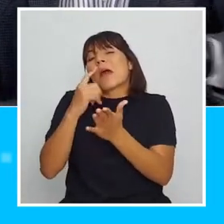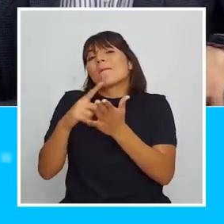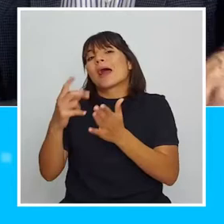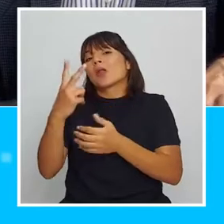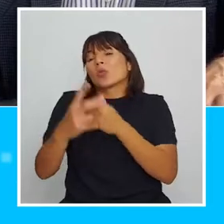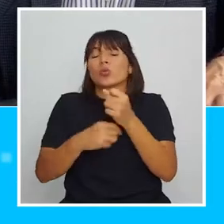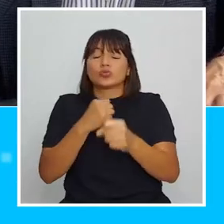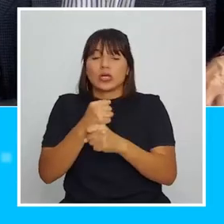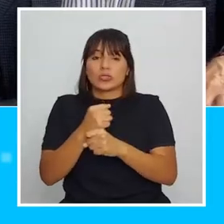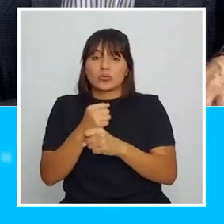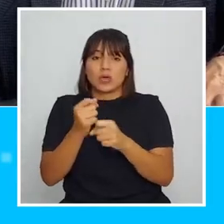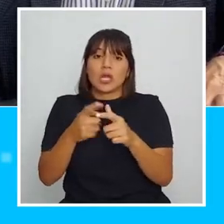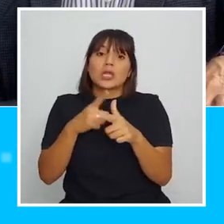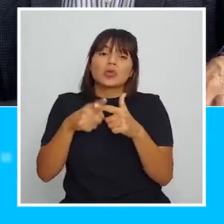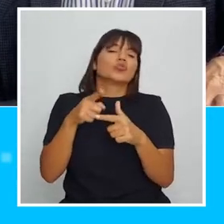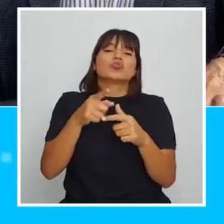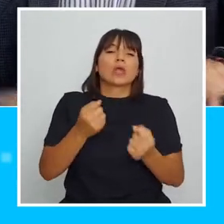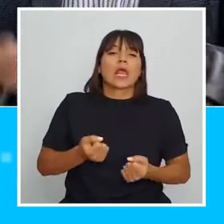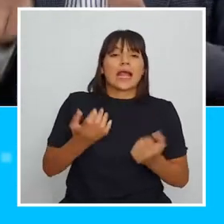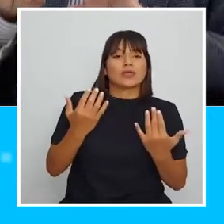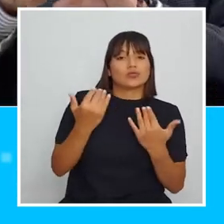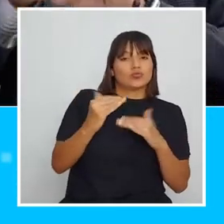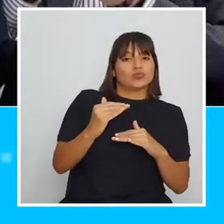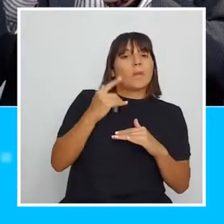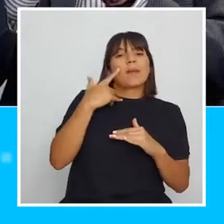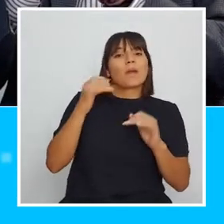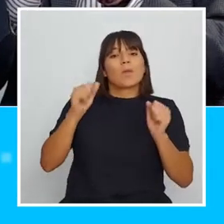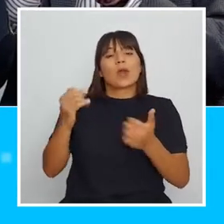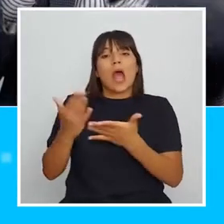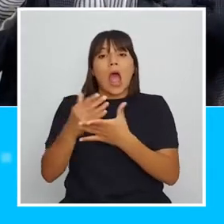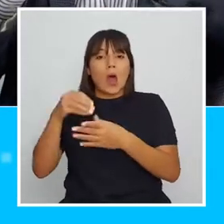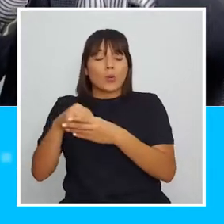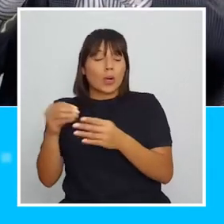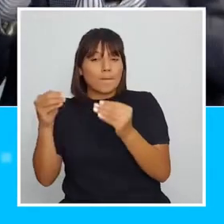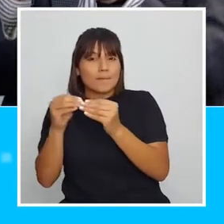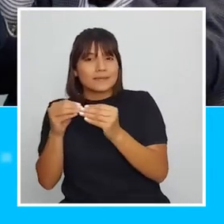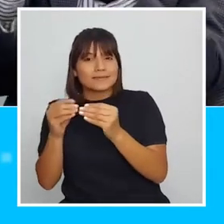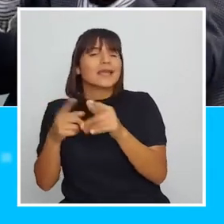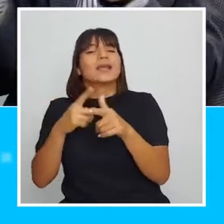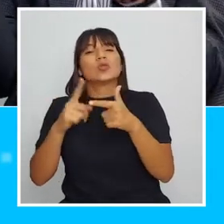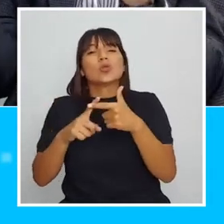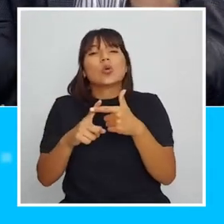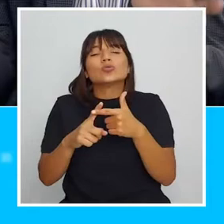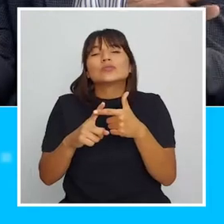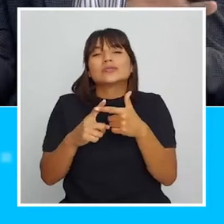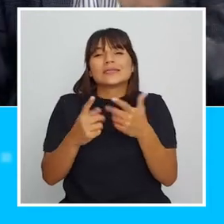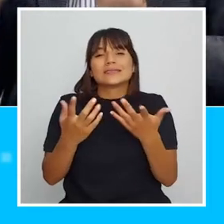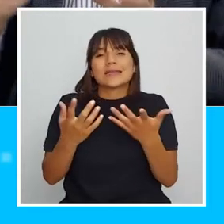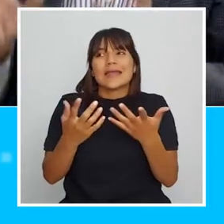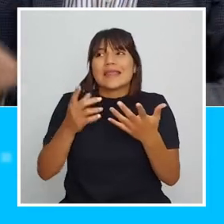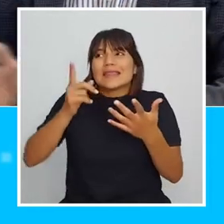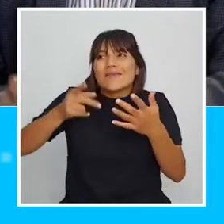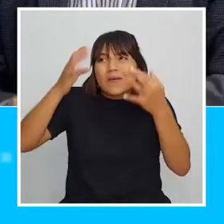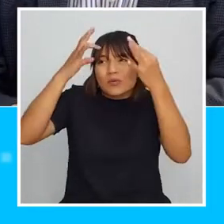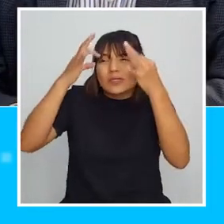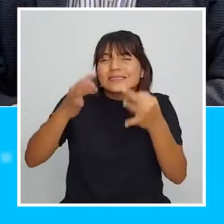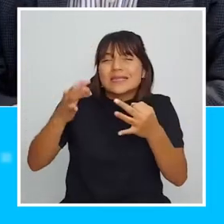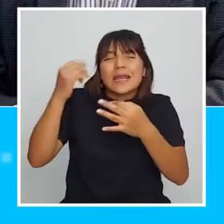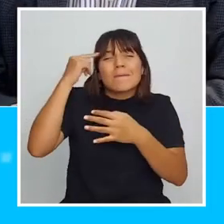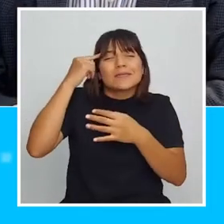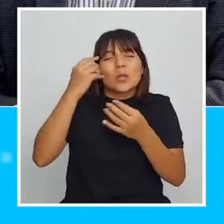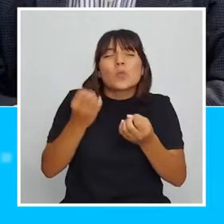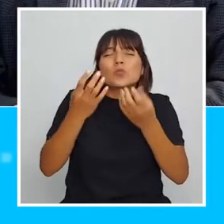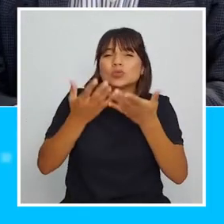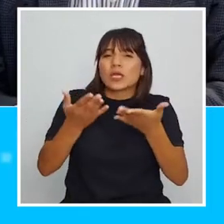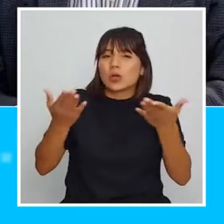me voy a asegurar de hacer un poquito más de ahorro. Entonces uno toma decisiones sobre muchas cosas. Diciembre debiera ser